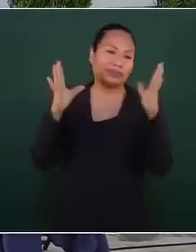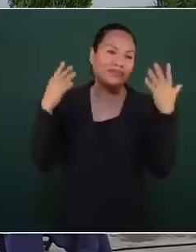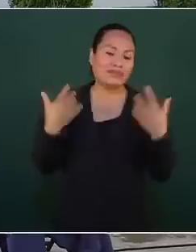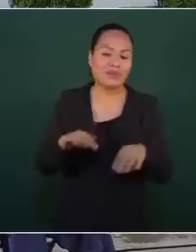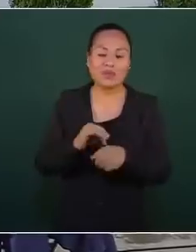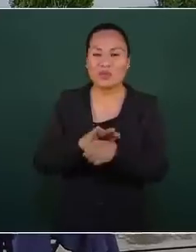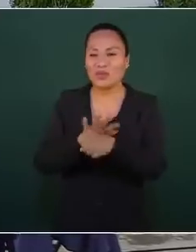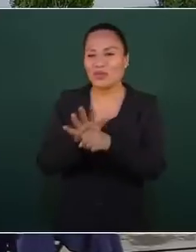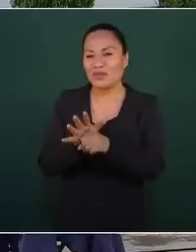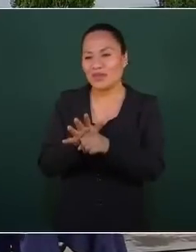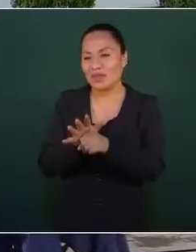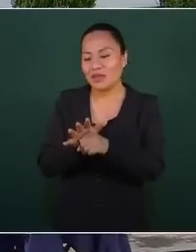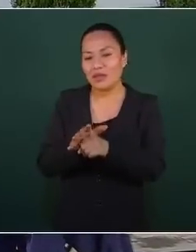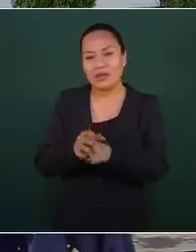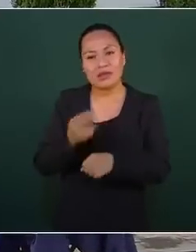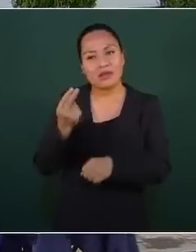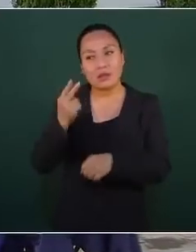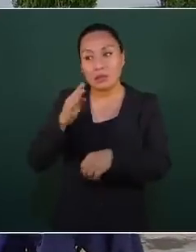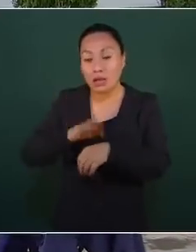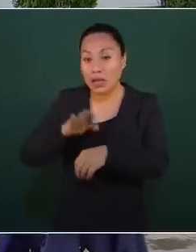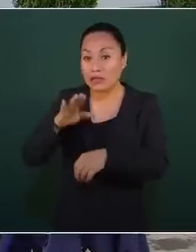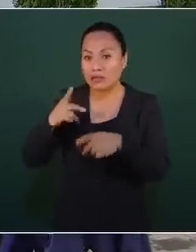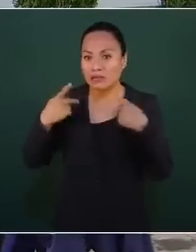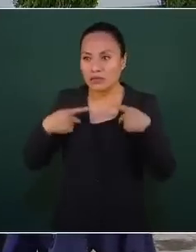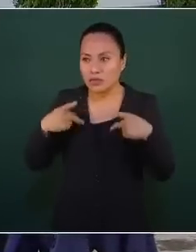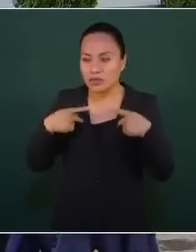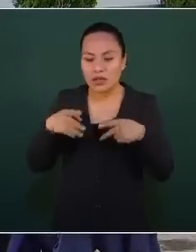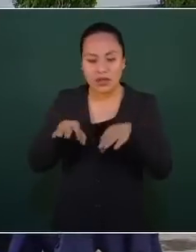a más trabajadores.